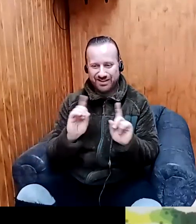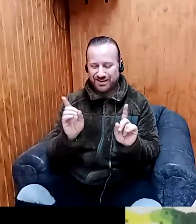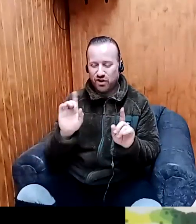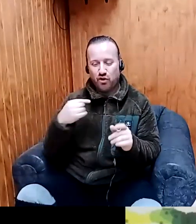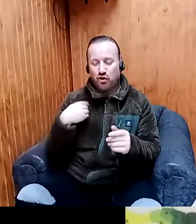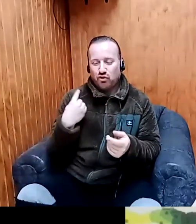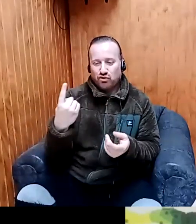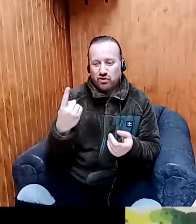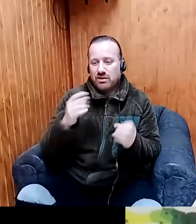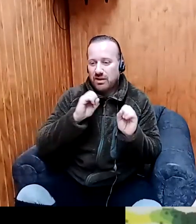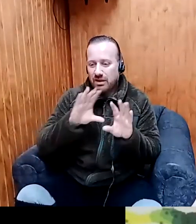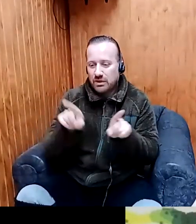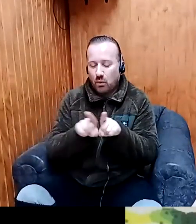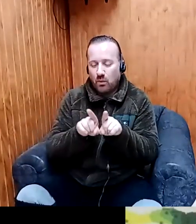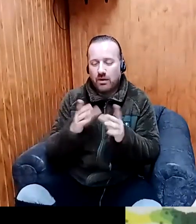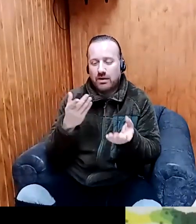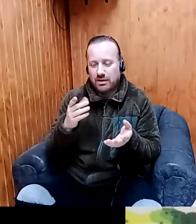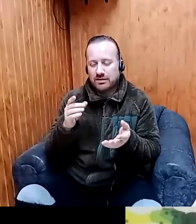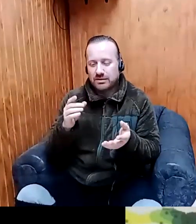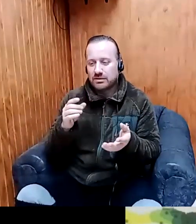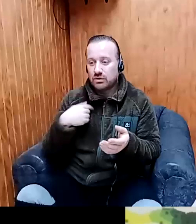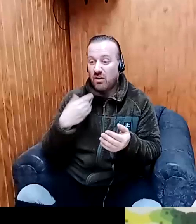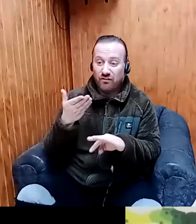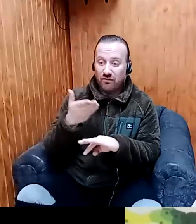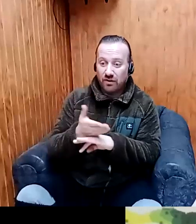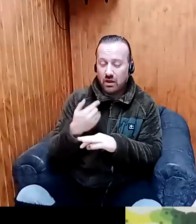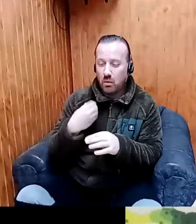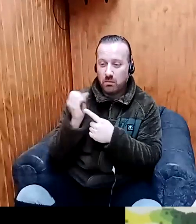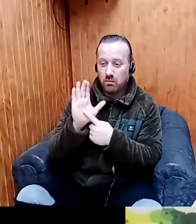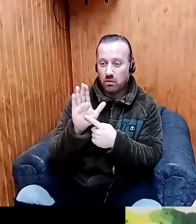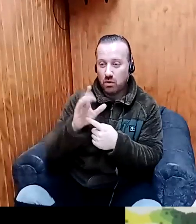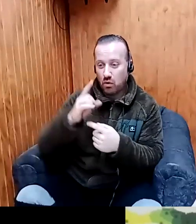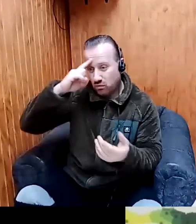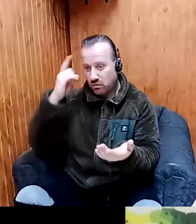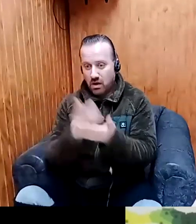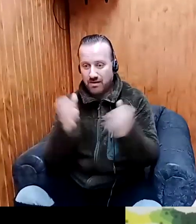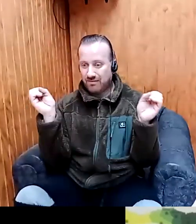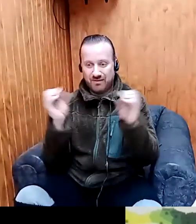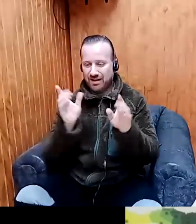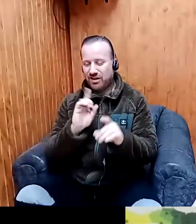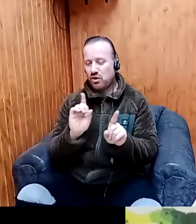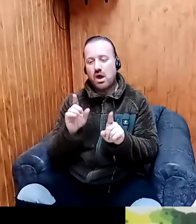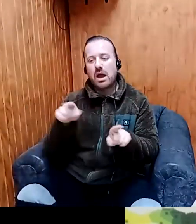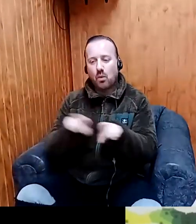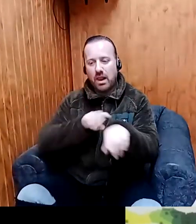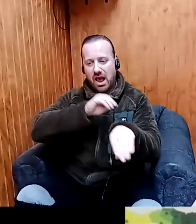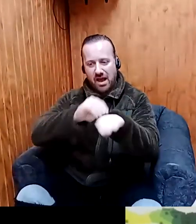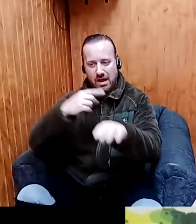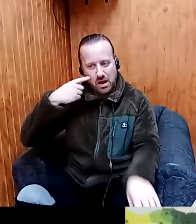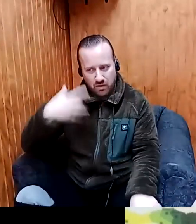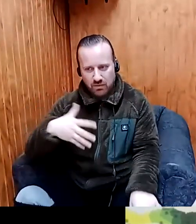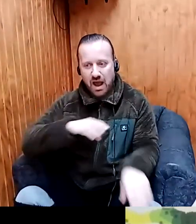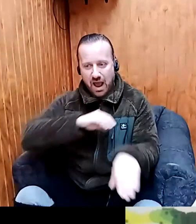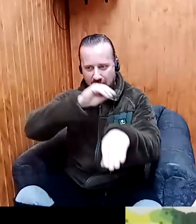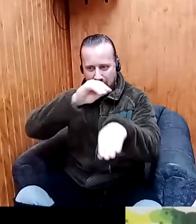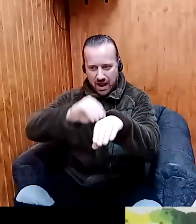que hay que ser humildes. O sea, yo no he venido a presentar, digamos, la solución mágica de nada. Esto creo que es importante partir de esta idea. O sea, que yo creo que